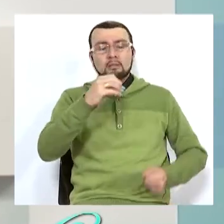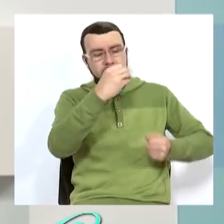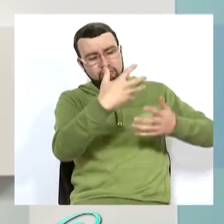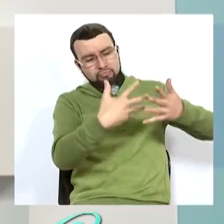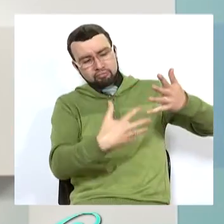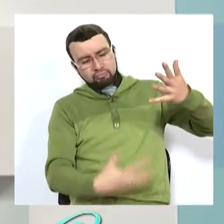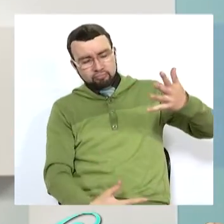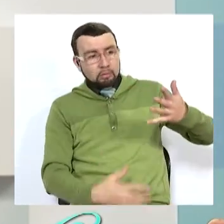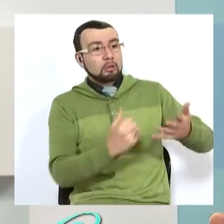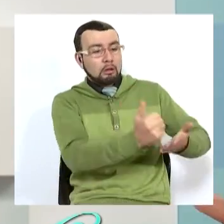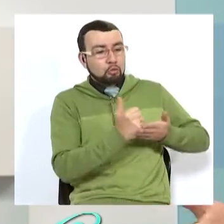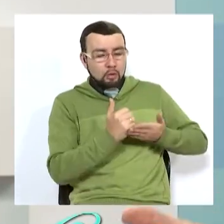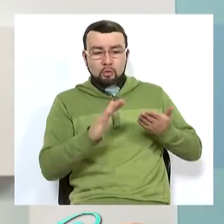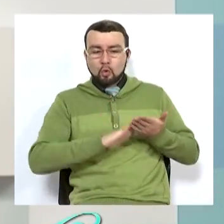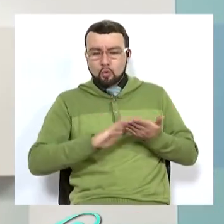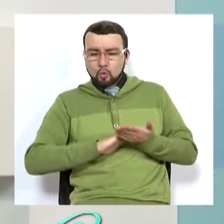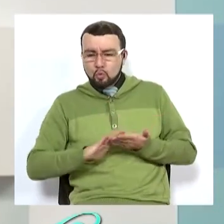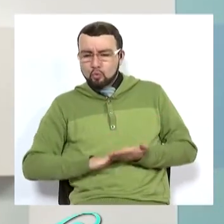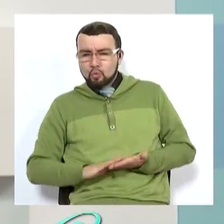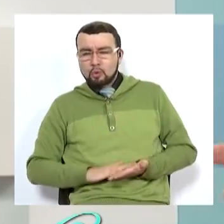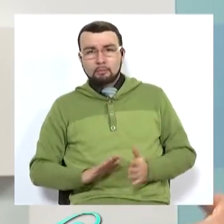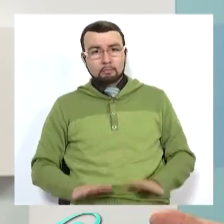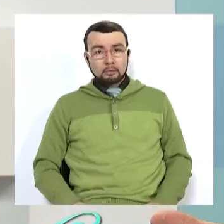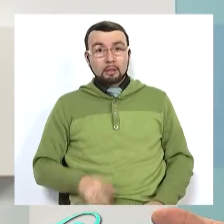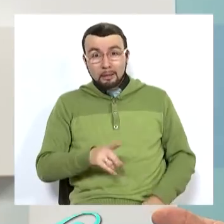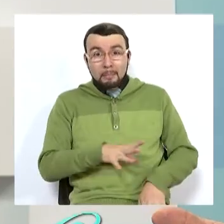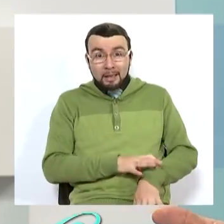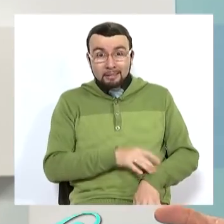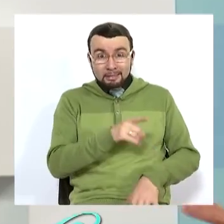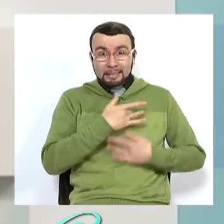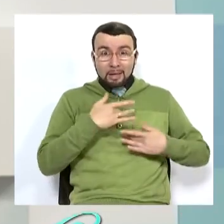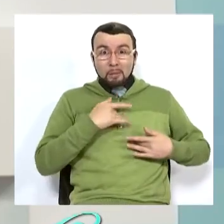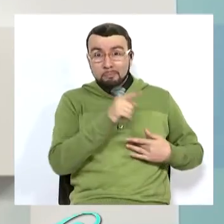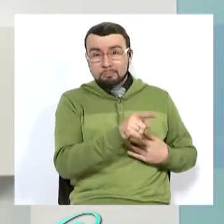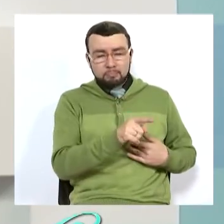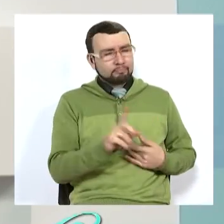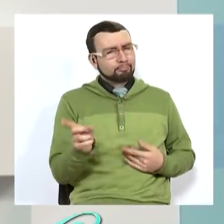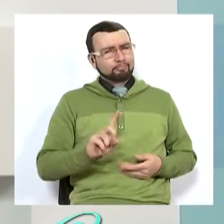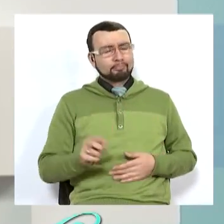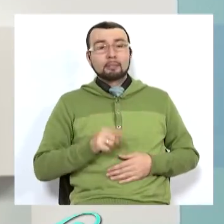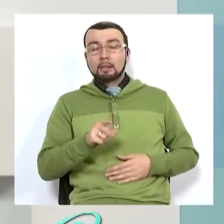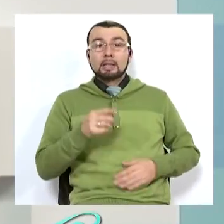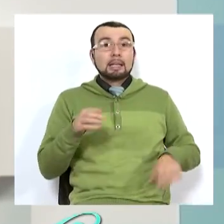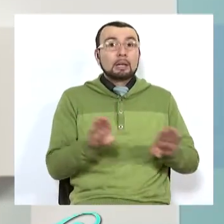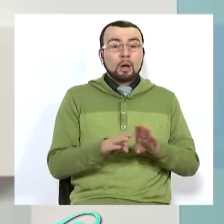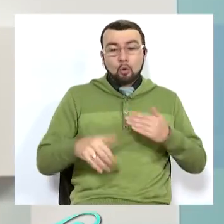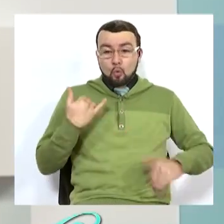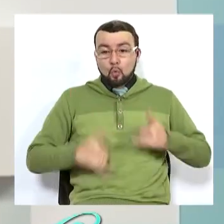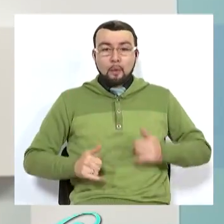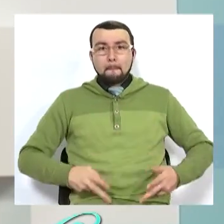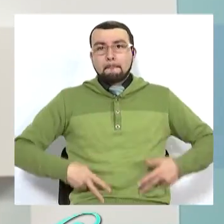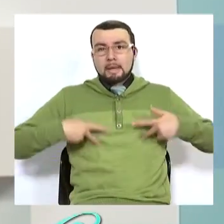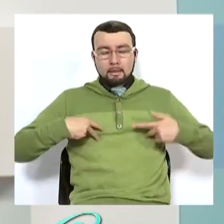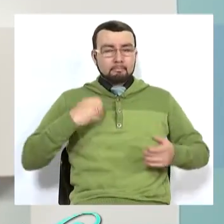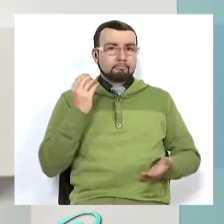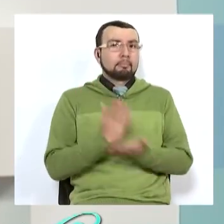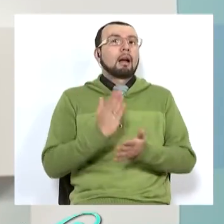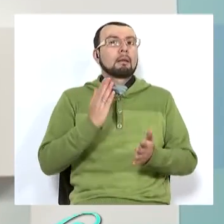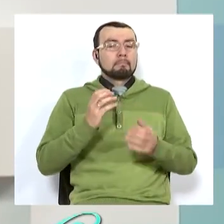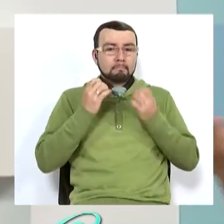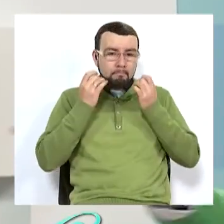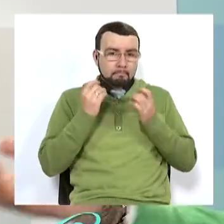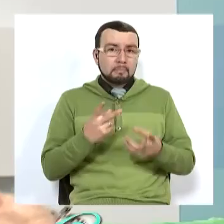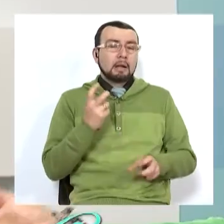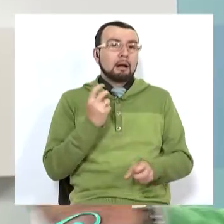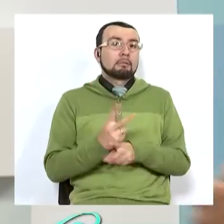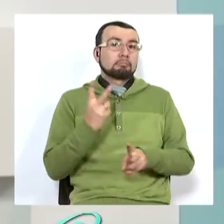diferentes. Eso es medicina, eso es salud. Estamos jugando con nuestra vida. No